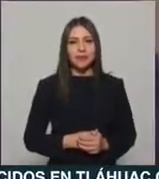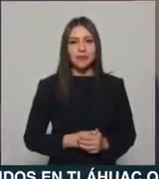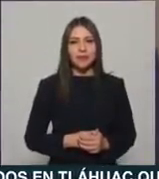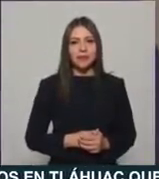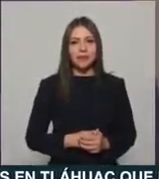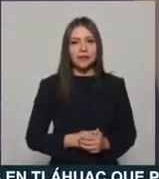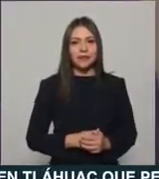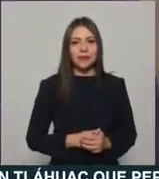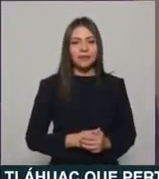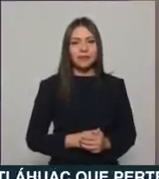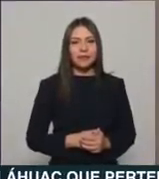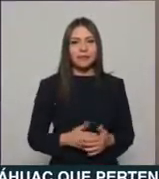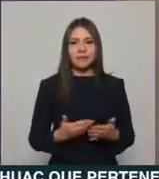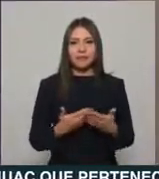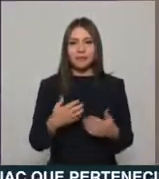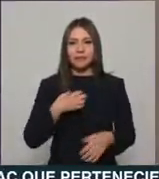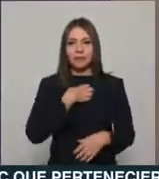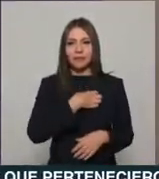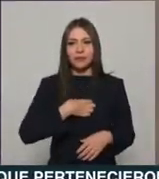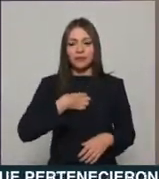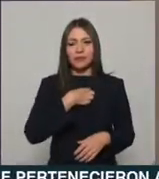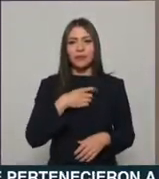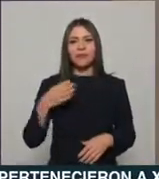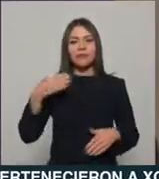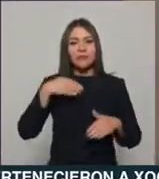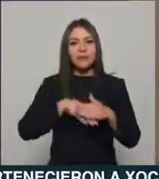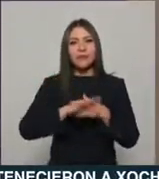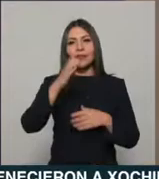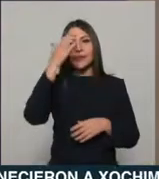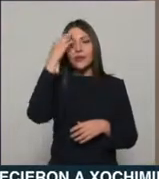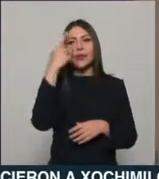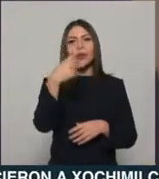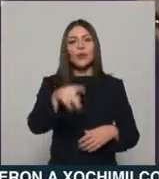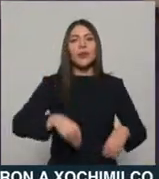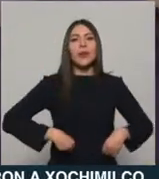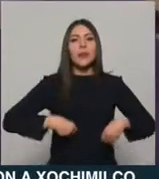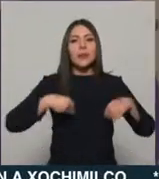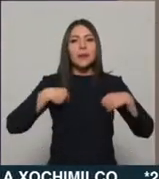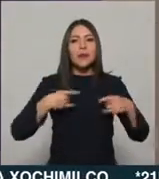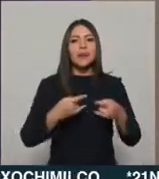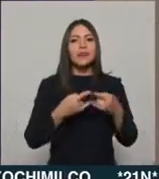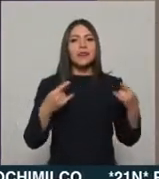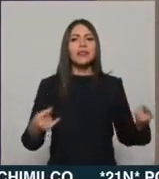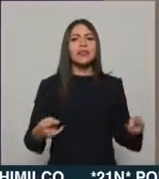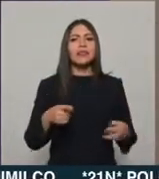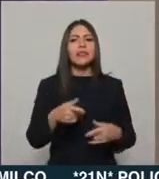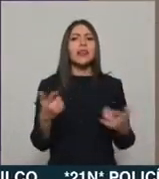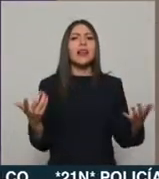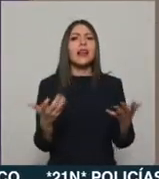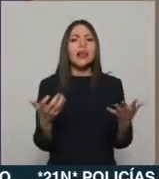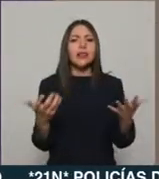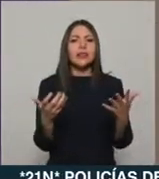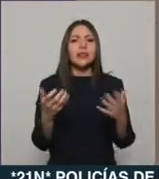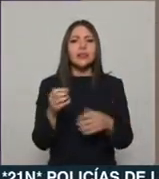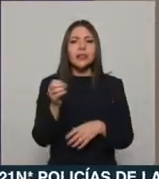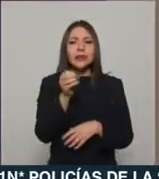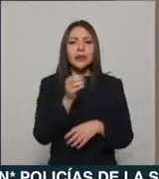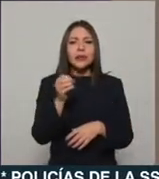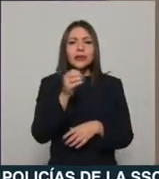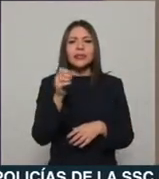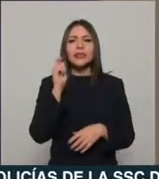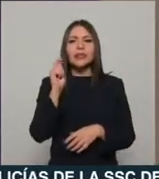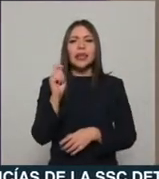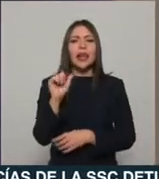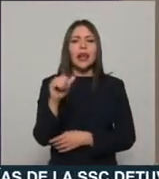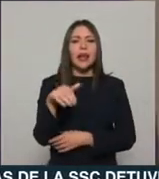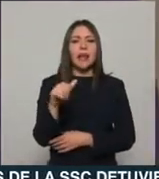Estamos muy contentos de conocer un poco de su historia, de su vida. ¿Qué es lo que hace con este producto estrella de Tlahuelco, que es el